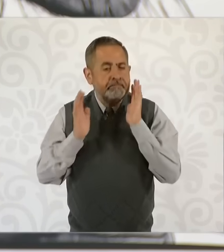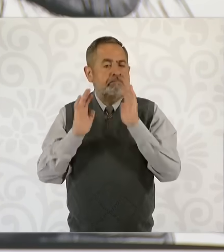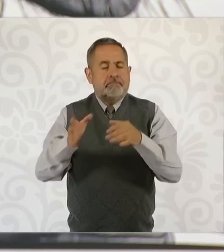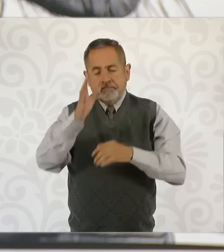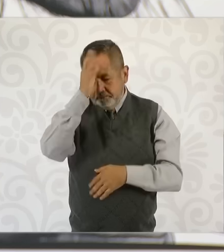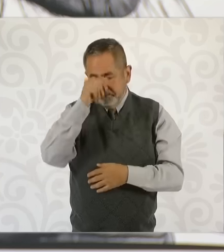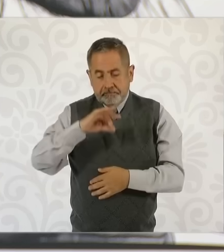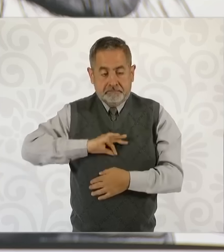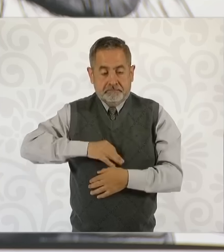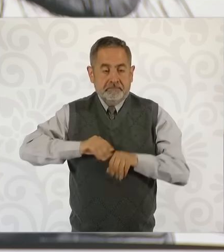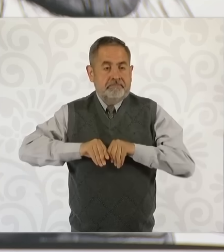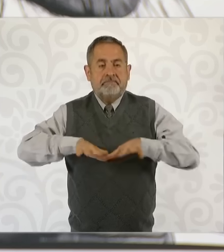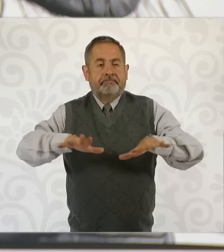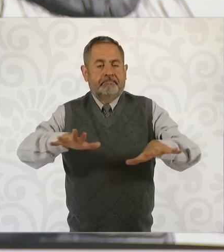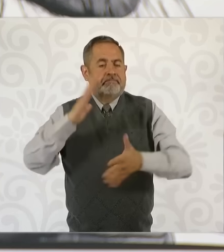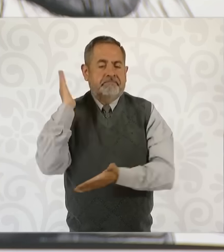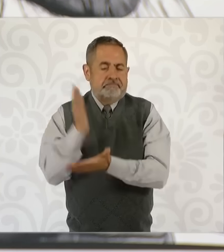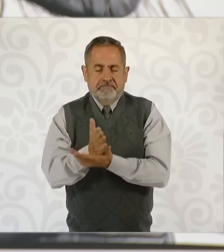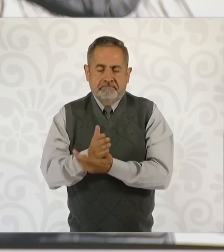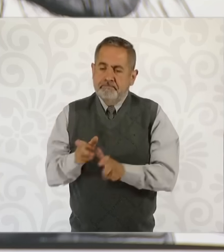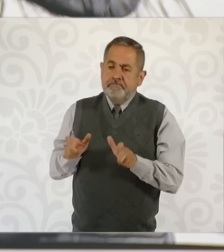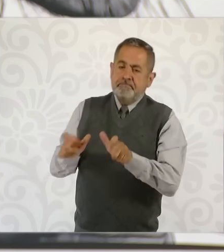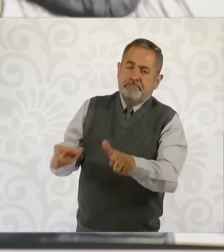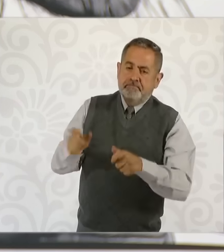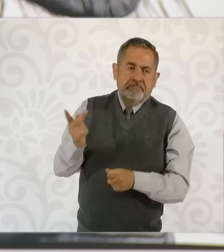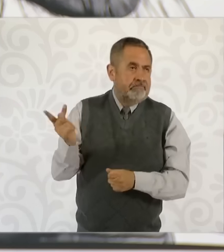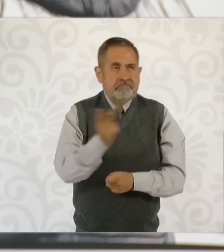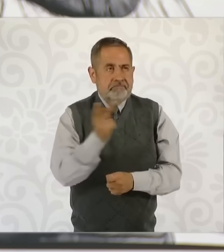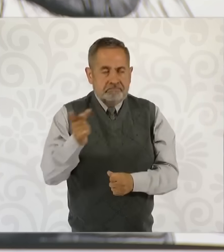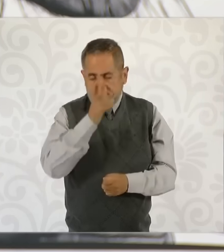al norte, están totalmente de acuerdo.